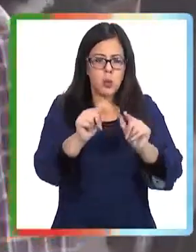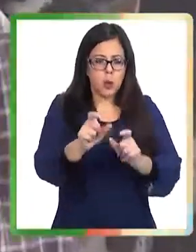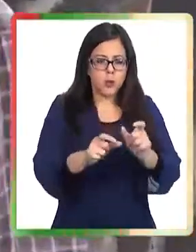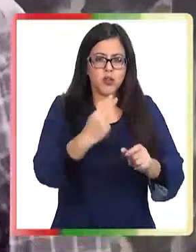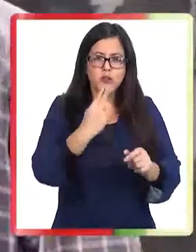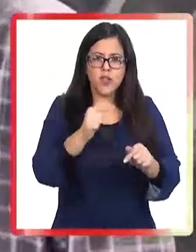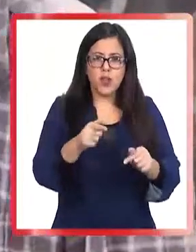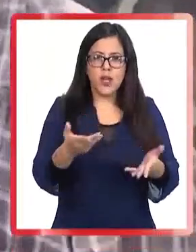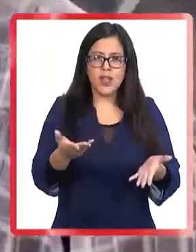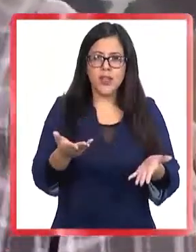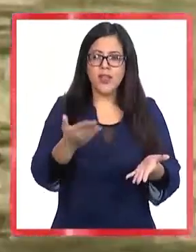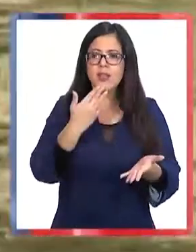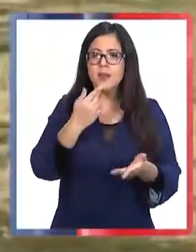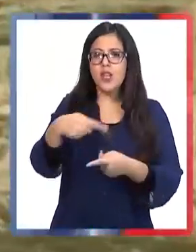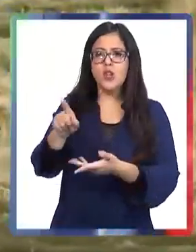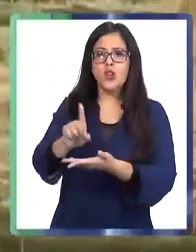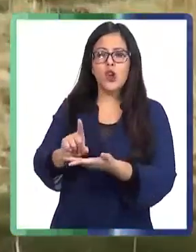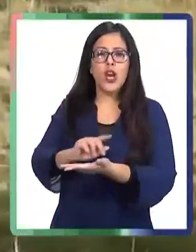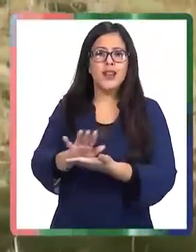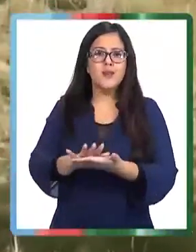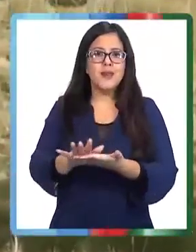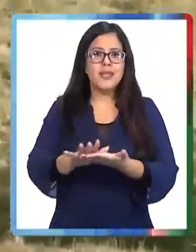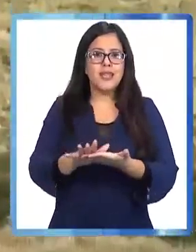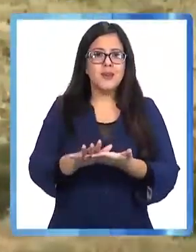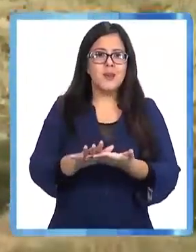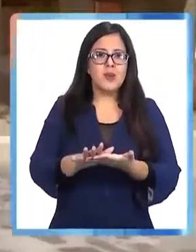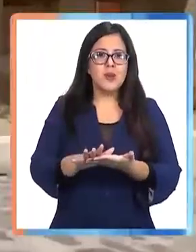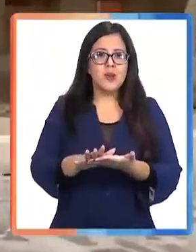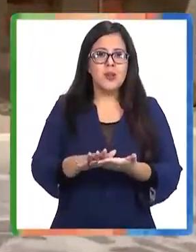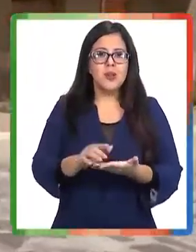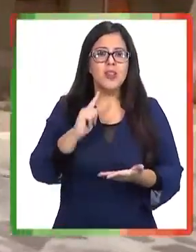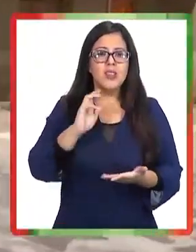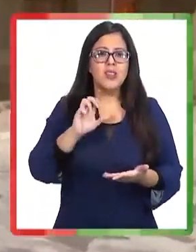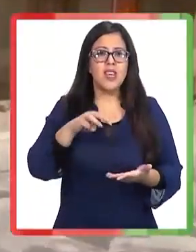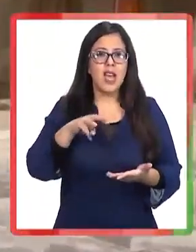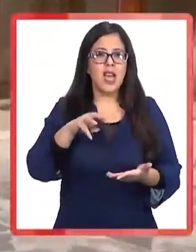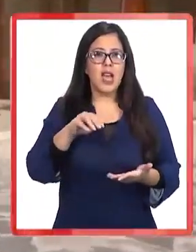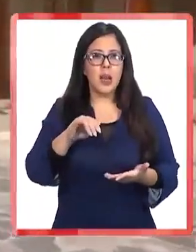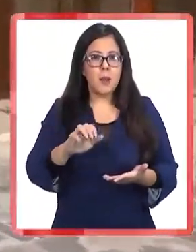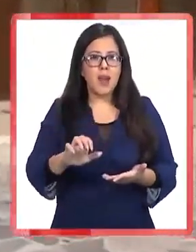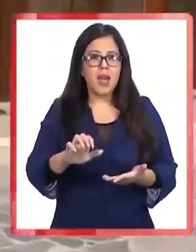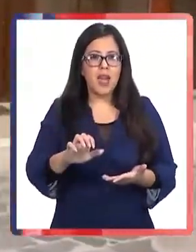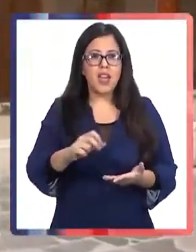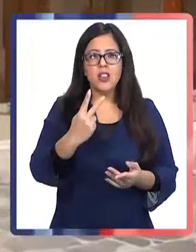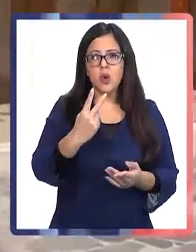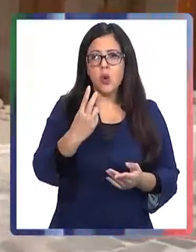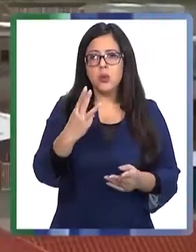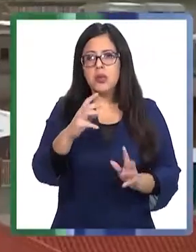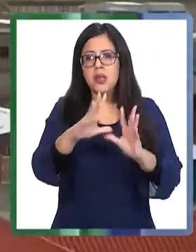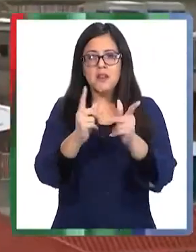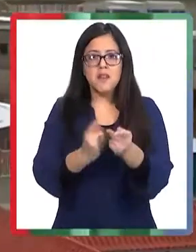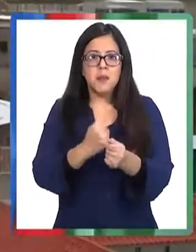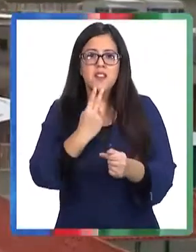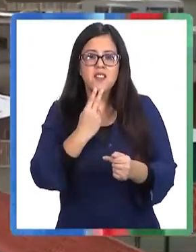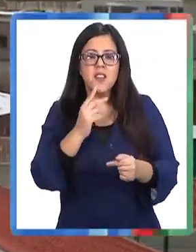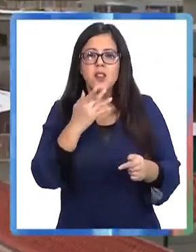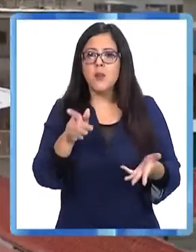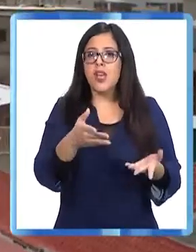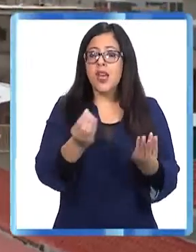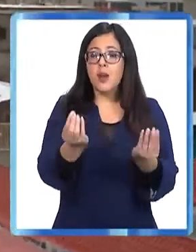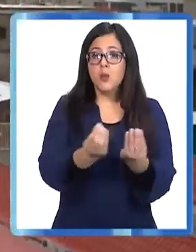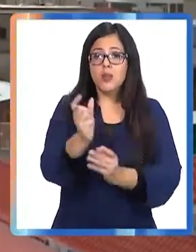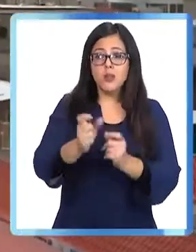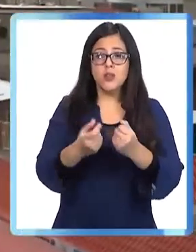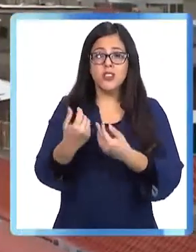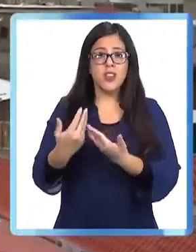pocos habitantes, como localidades como Escapiña, por ejemplo, localidad de Queve, que prácticamente hay 2 o 3 familias, porque el resto